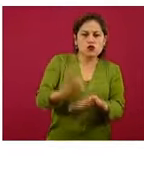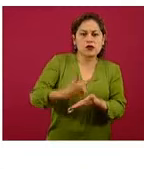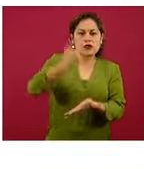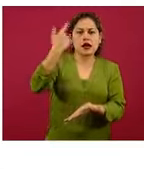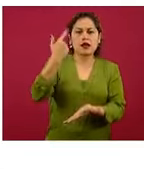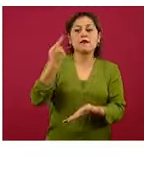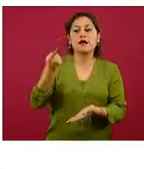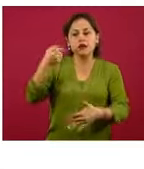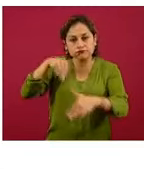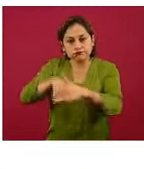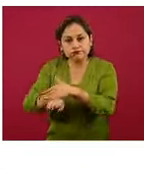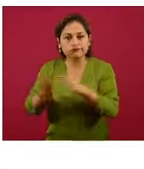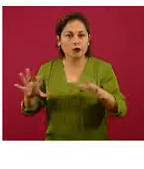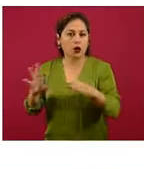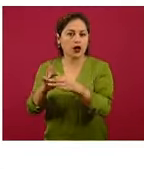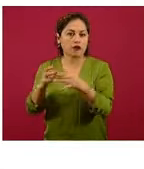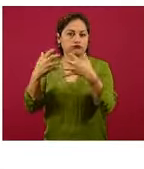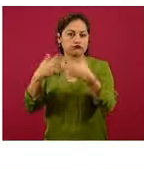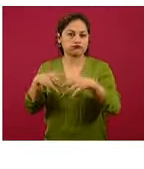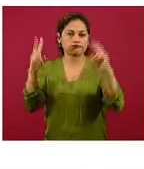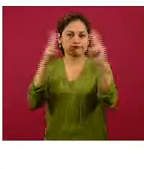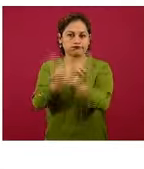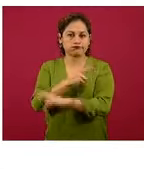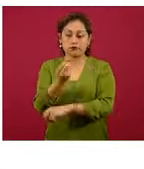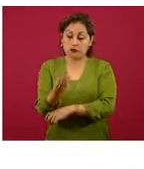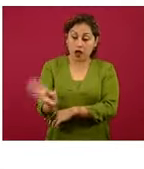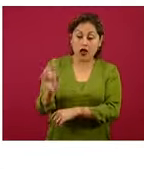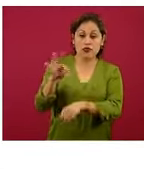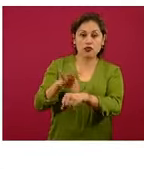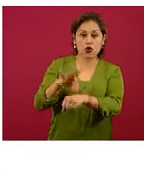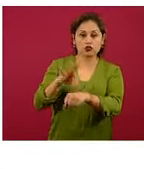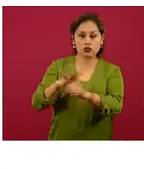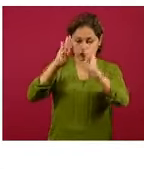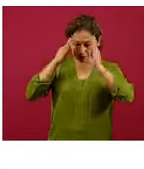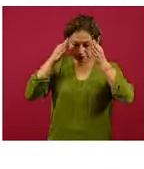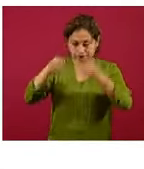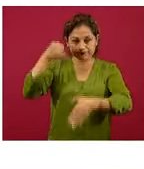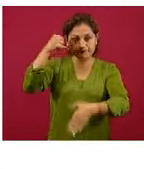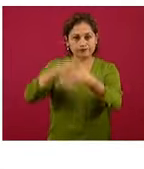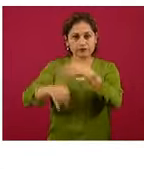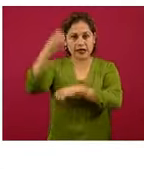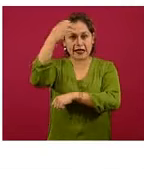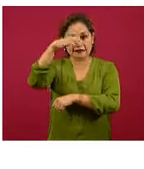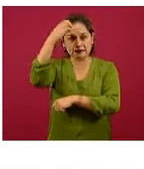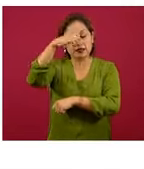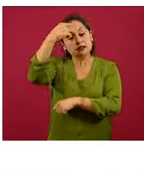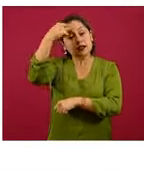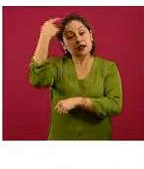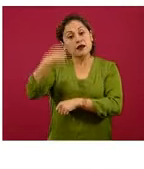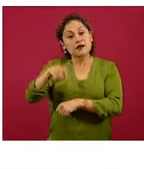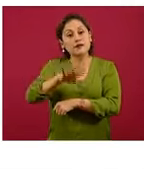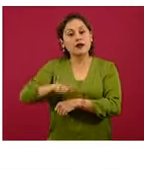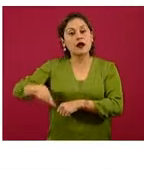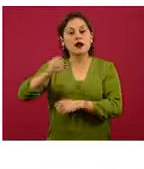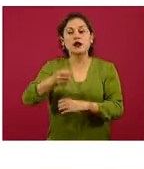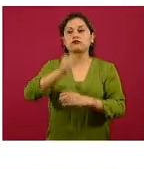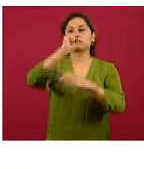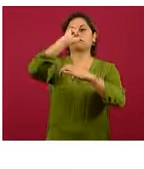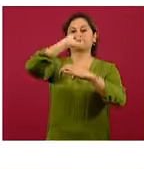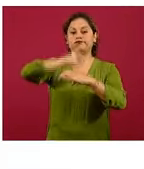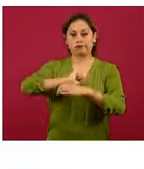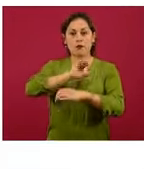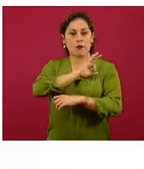además de personal más especializado para efectos de lo que será atender una intubación y por lo